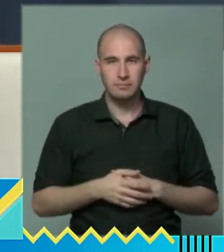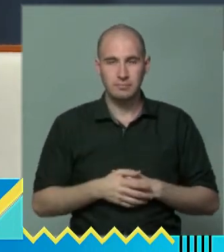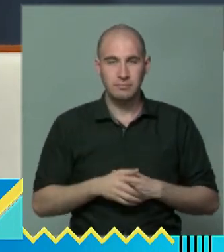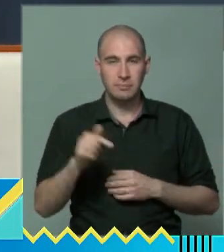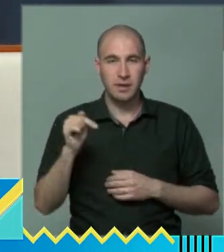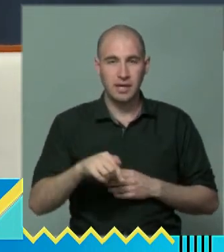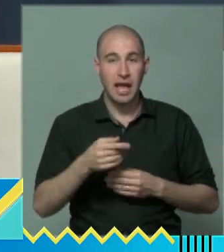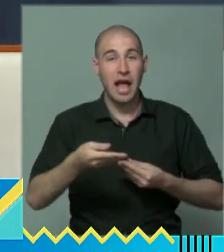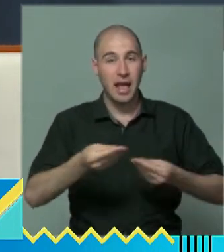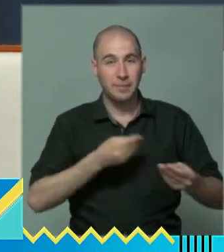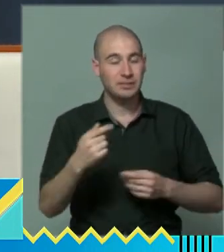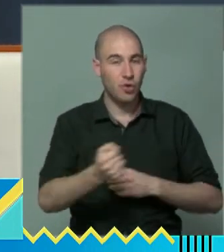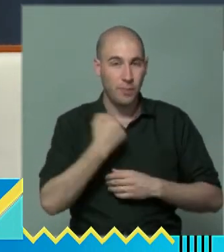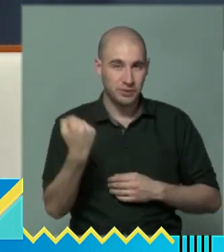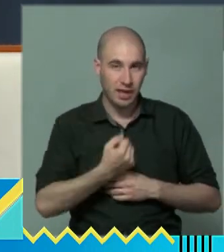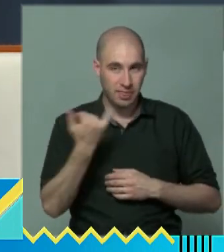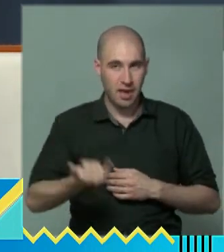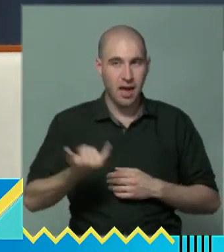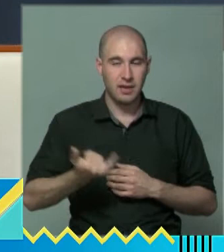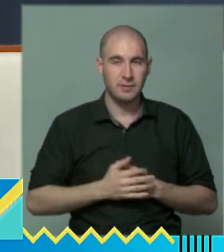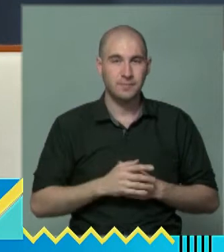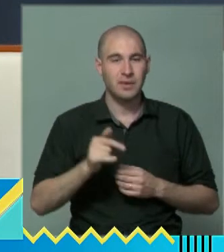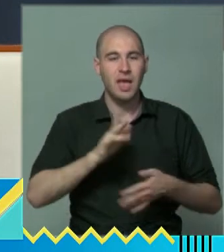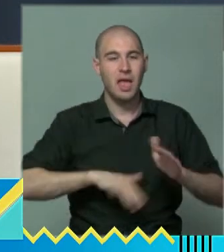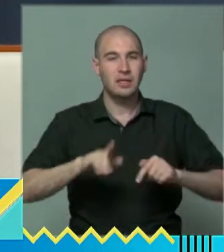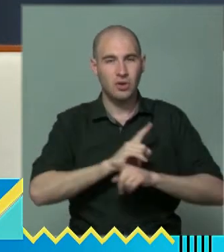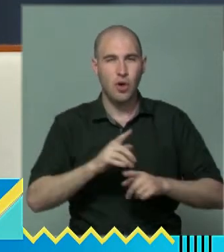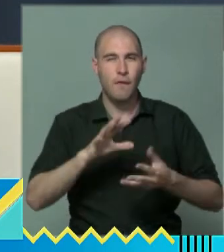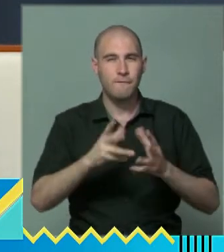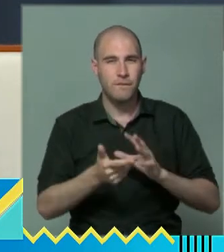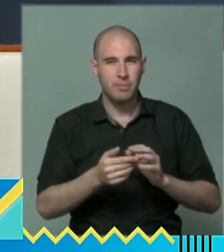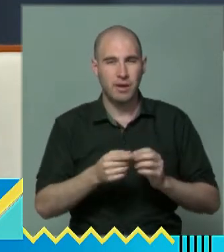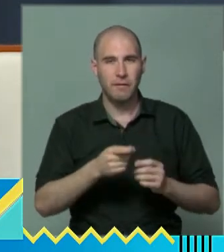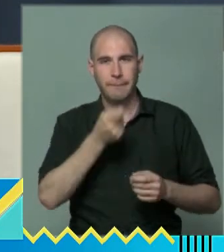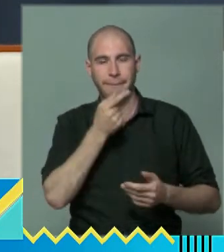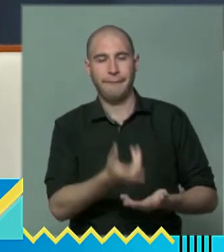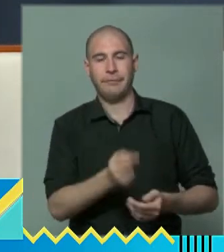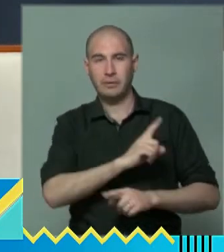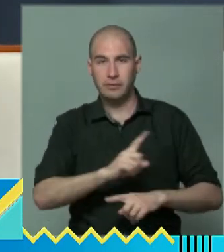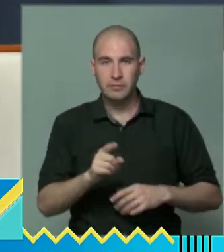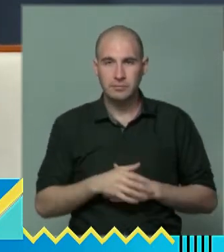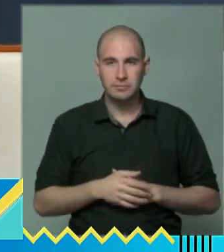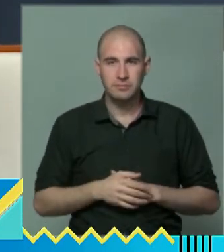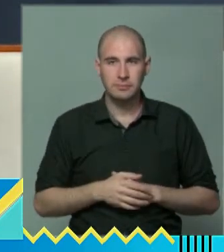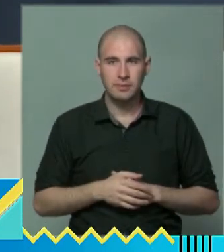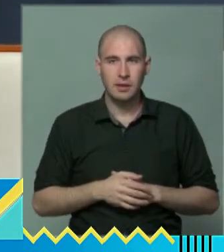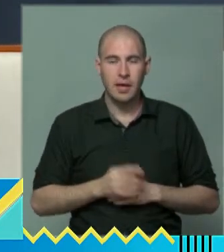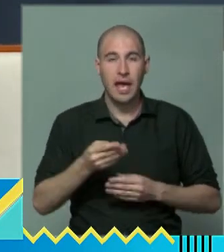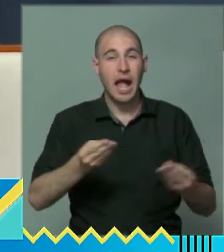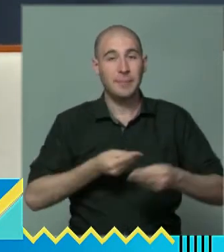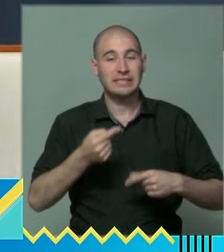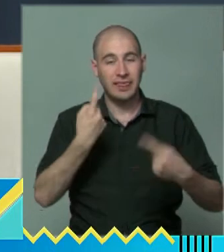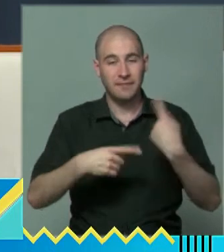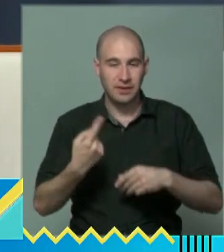existen empresas importantes, no se realiza de manera burda, como te decía recién. Suelen haber distintas